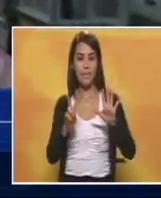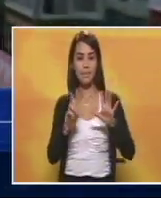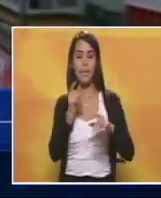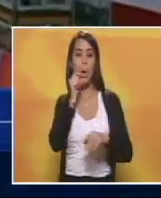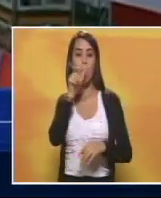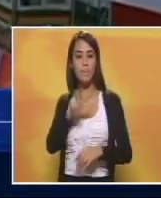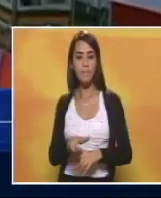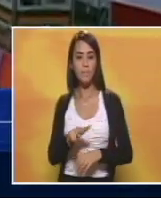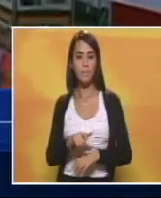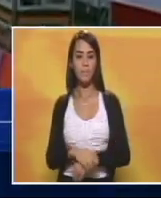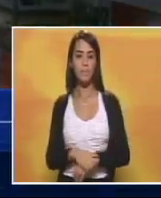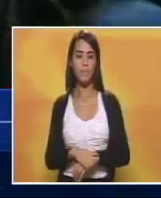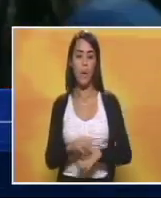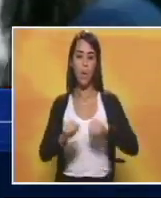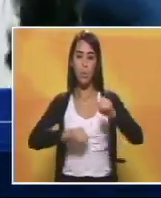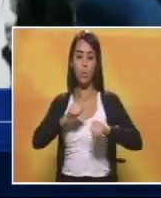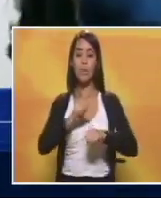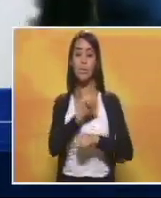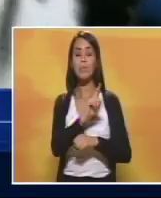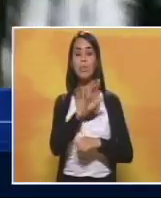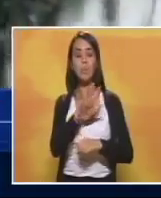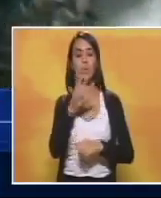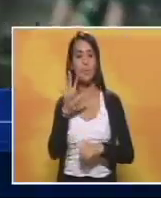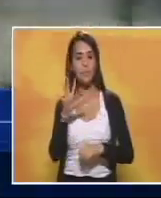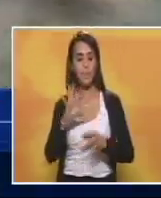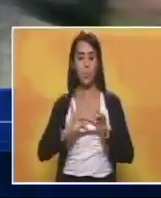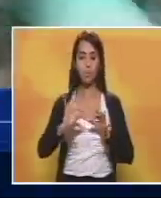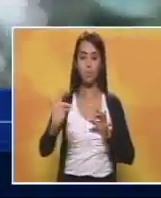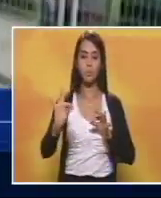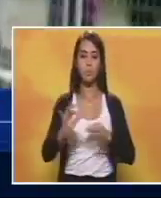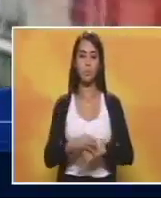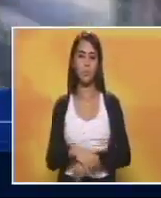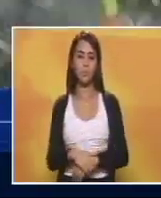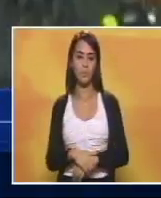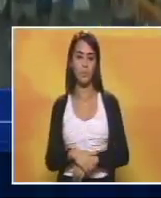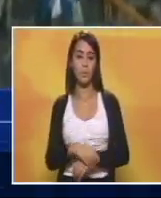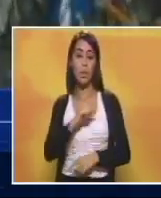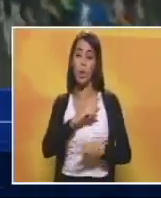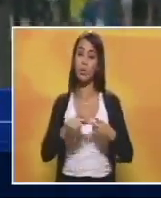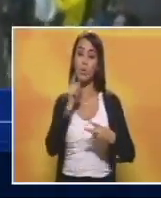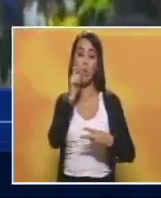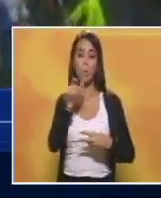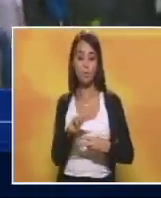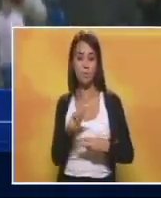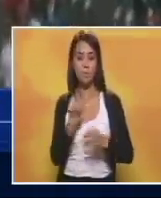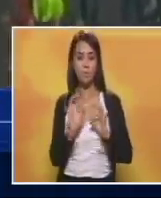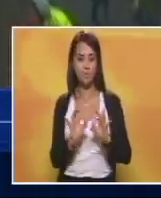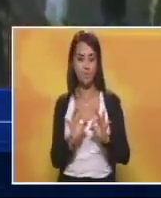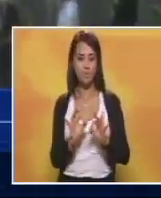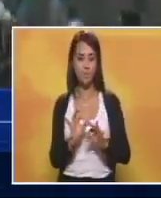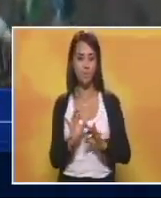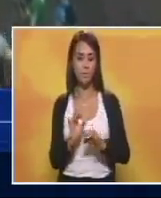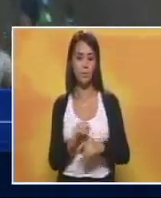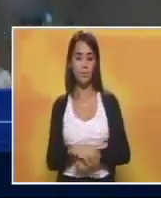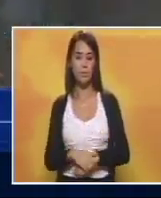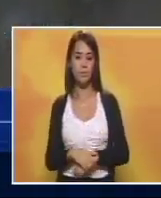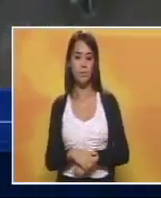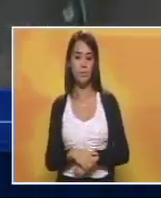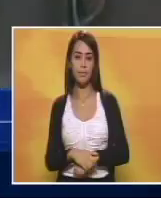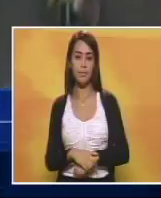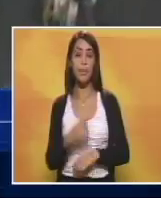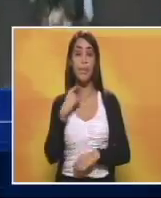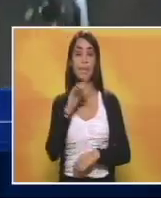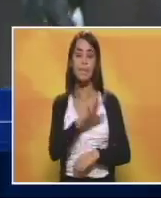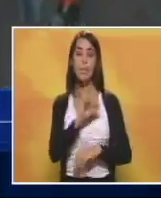y ceo con un recorrido de 155 km simon gates sigue como portador de la maglia rosa pero con tom dumoulin